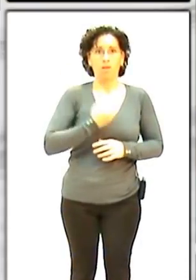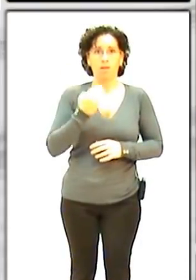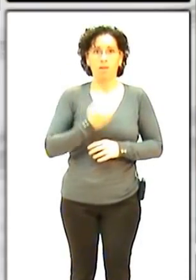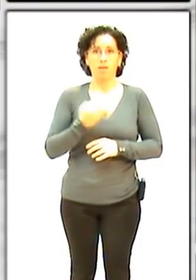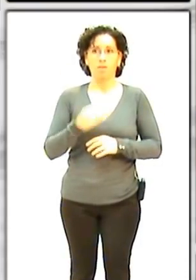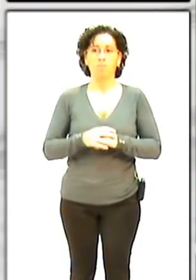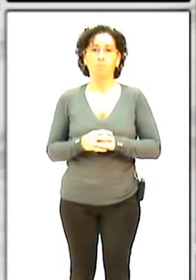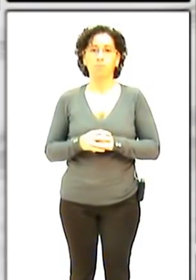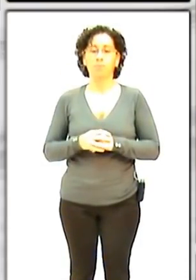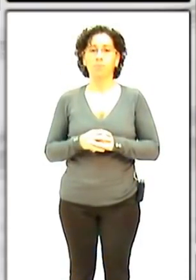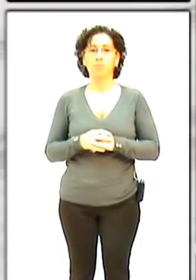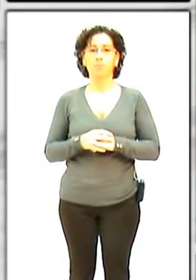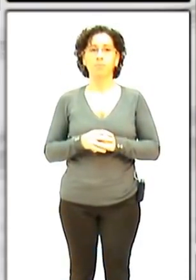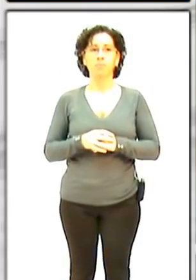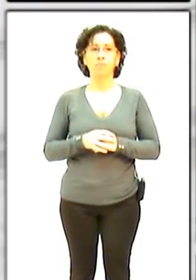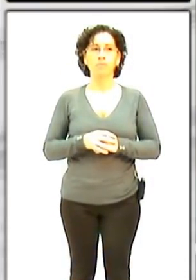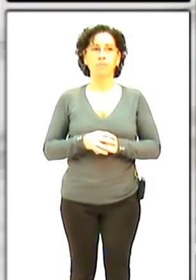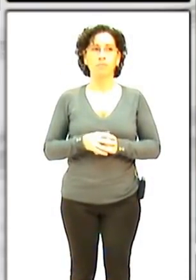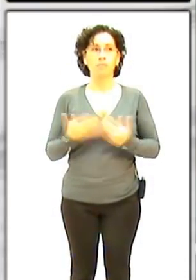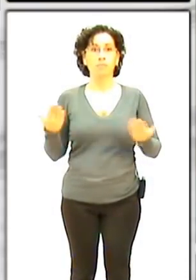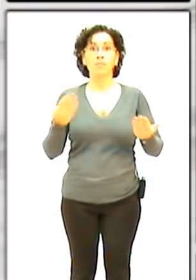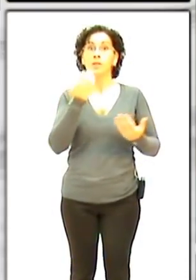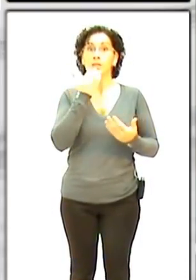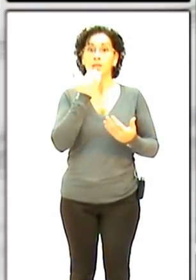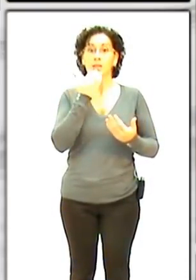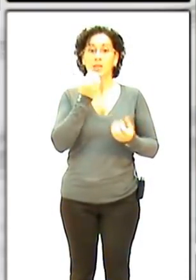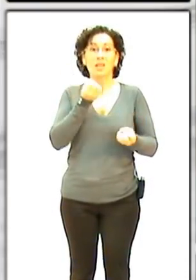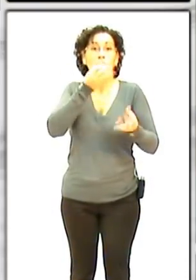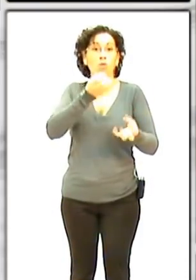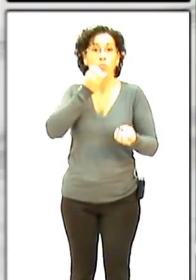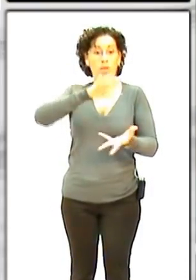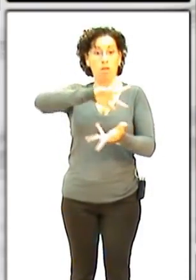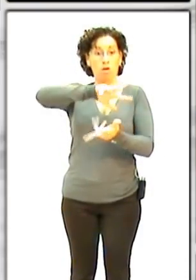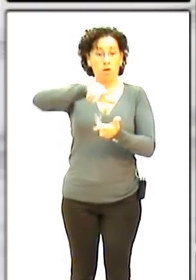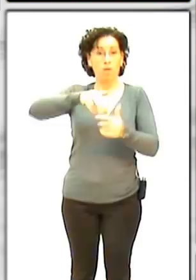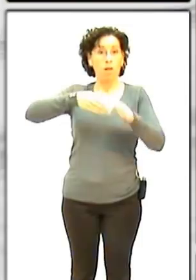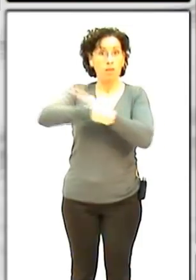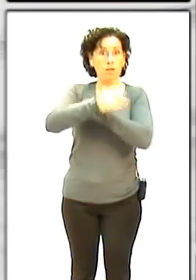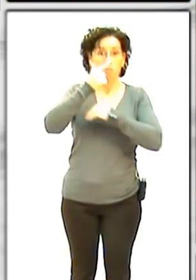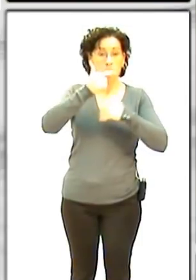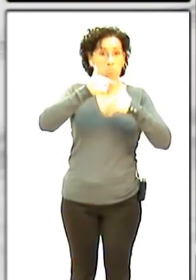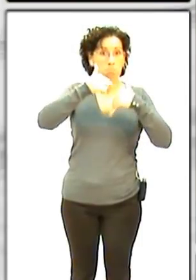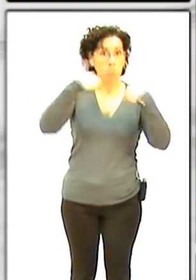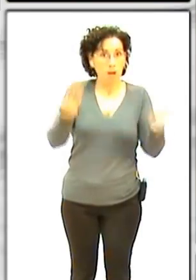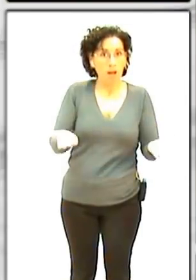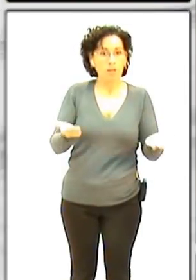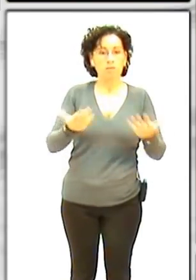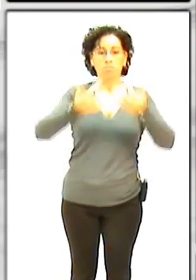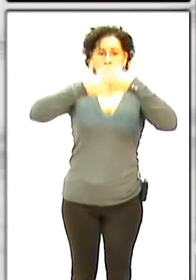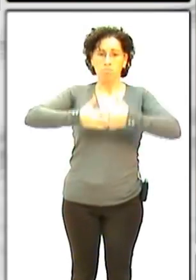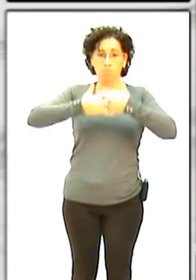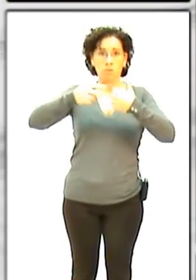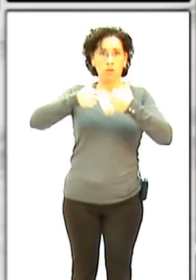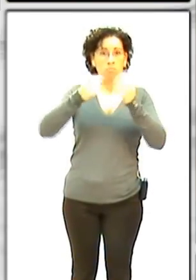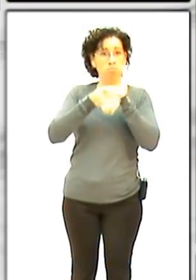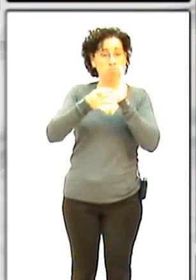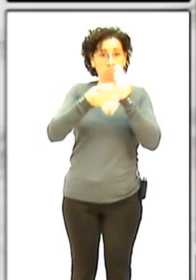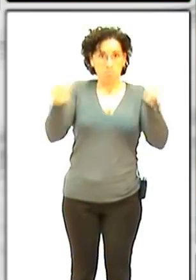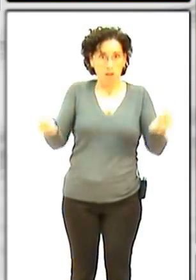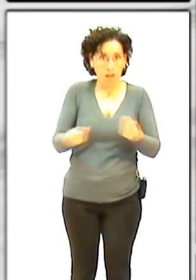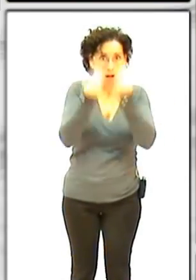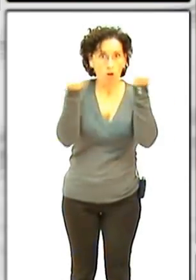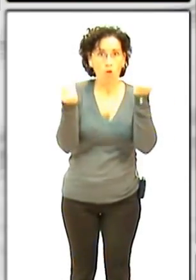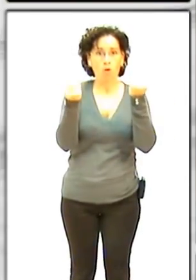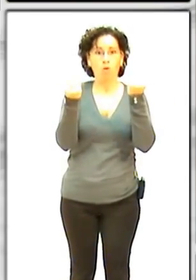y que bueno, cuanto más accesible sea la información geográfica, mejores los dispositivos que